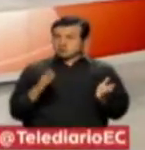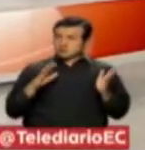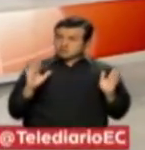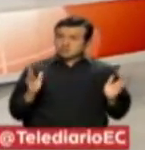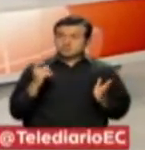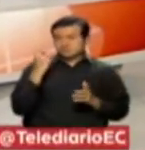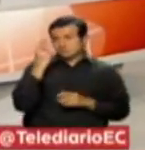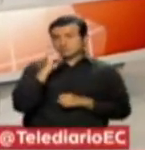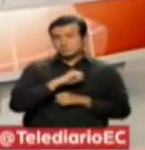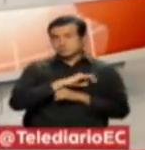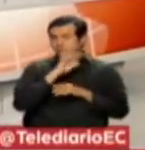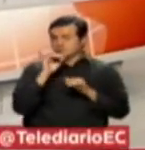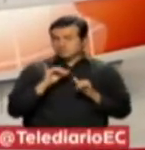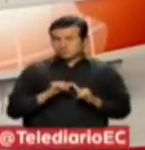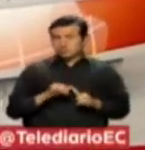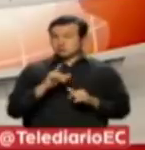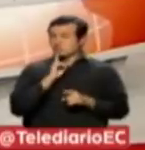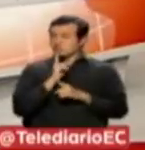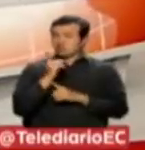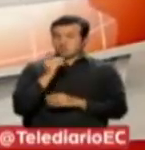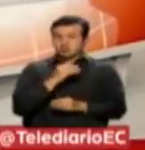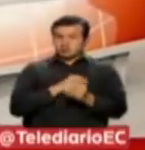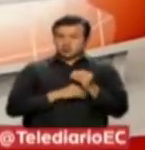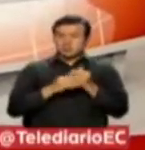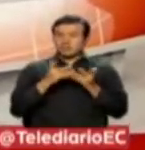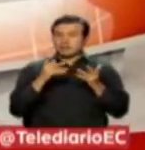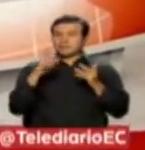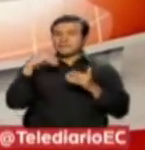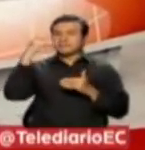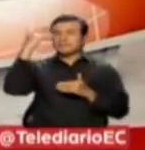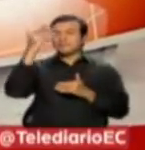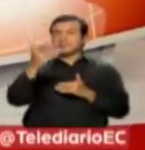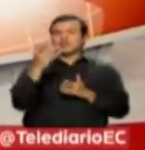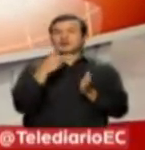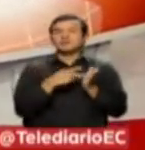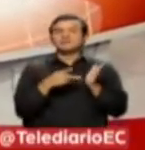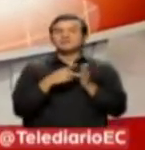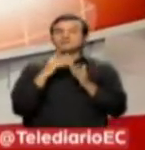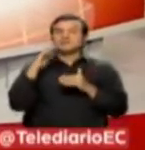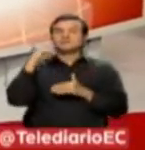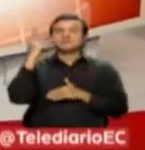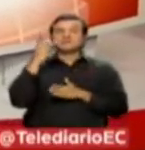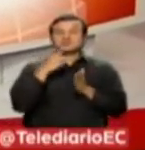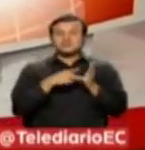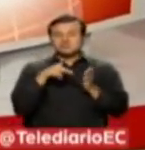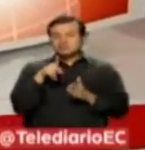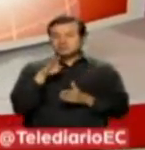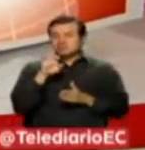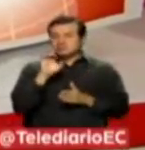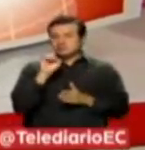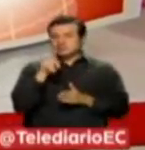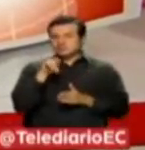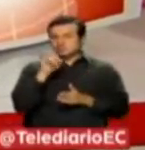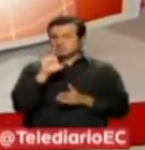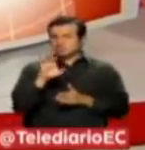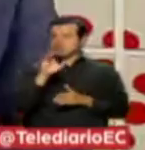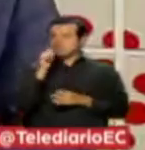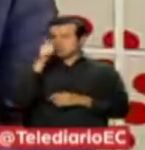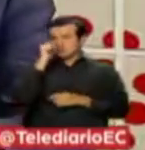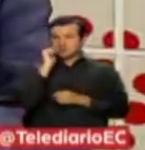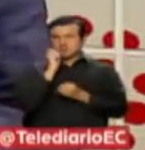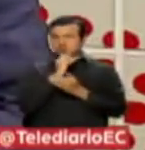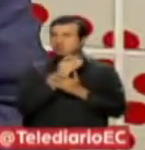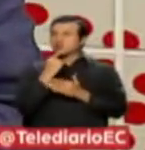saber que esto es posible. Pero la pregunta es que viene luego. El señor Topic emitió ayer una información y